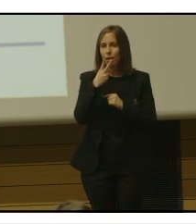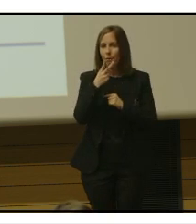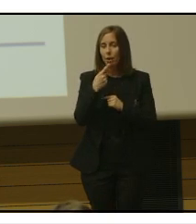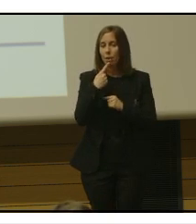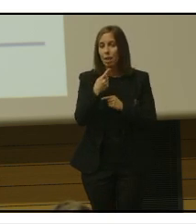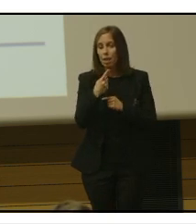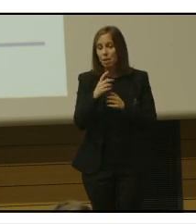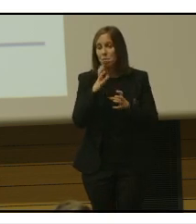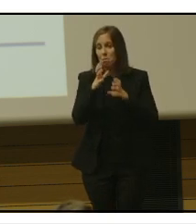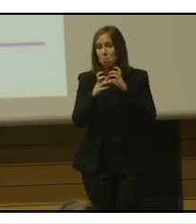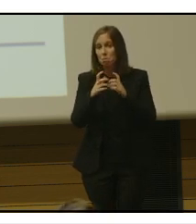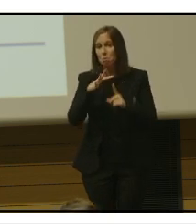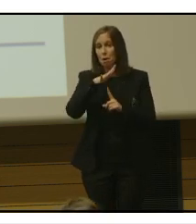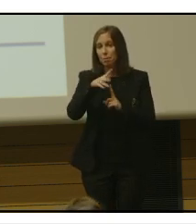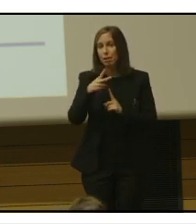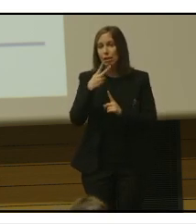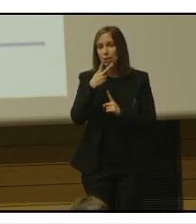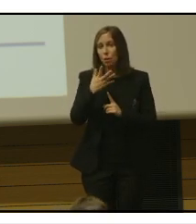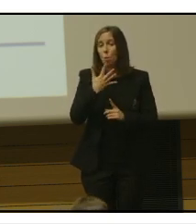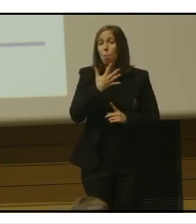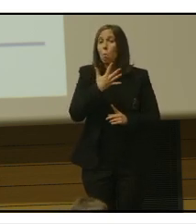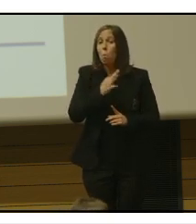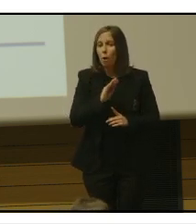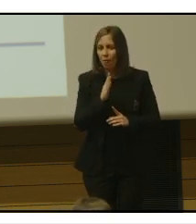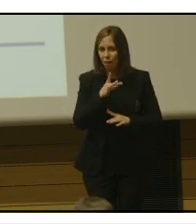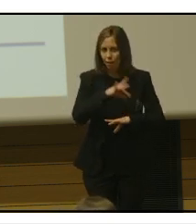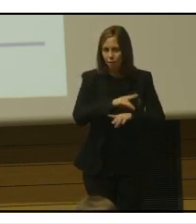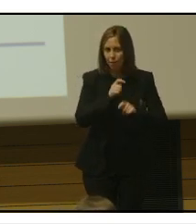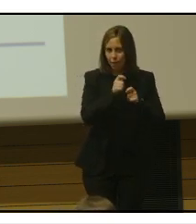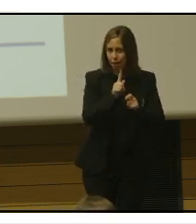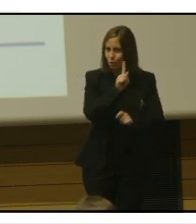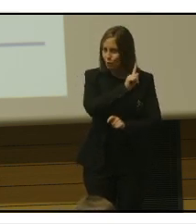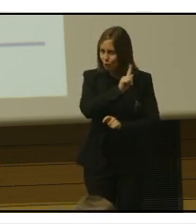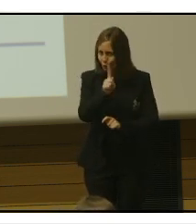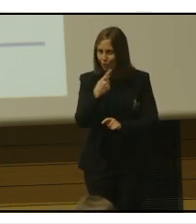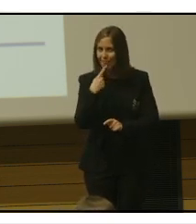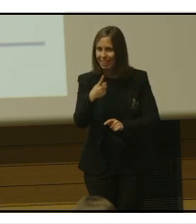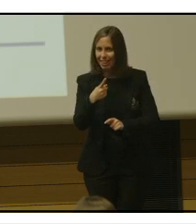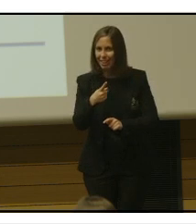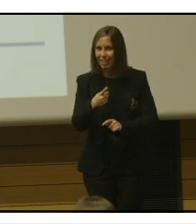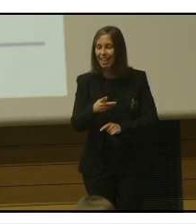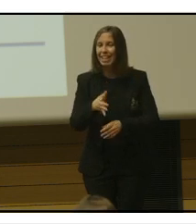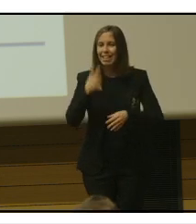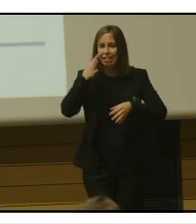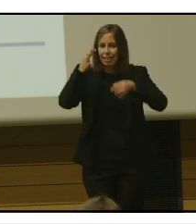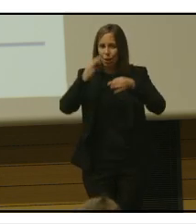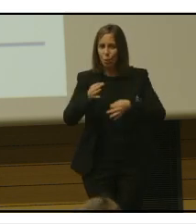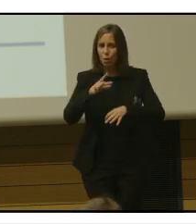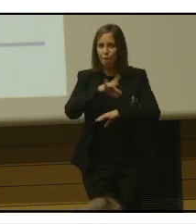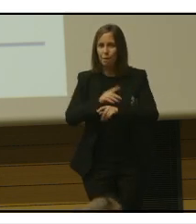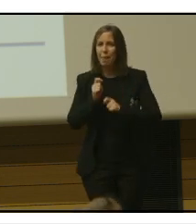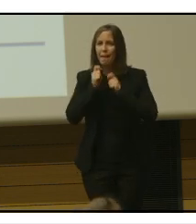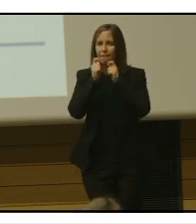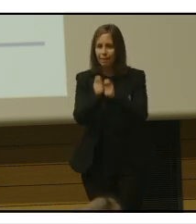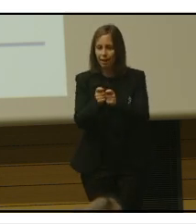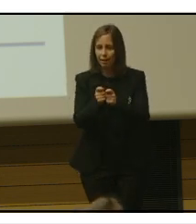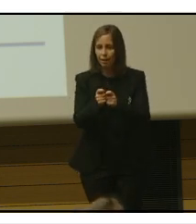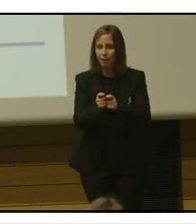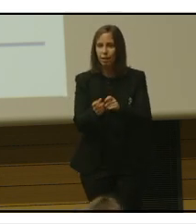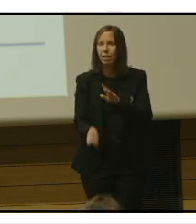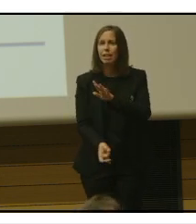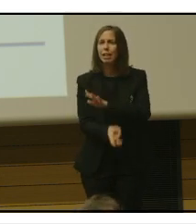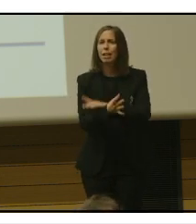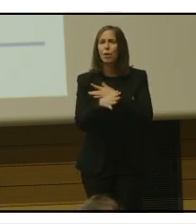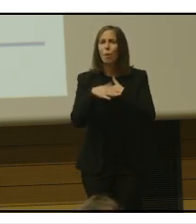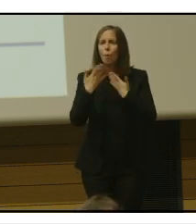que el humo ambiental de tabaco puede causar enfermedad. No, aquí ya dice que el humo ambiental de tabaco causa enfermedad. Y dentro de esta enfermedad que causa está